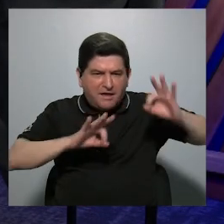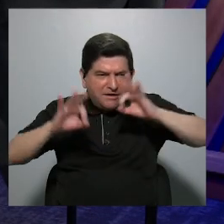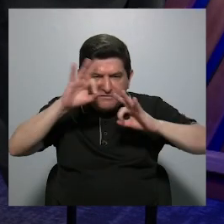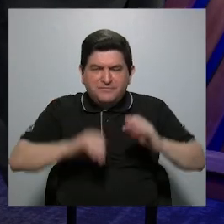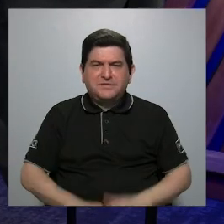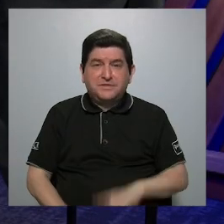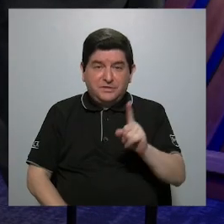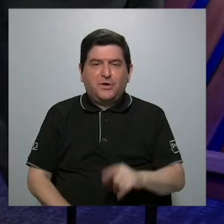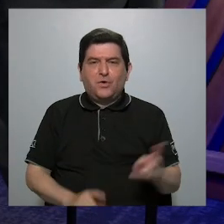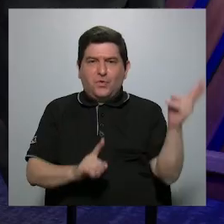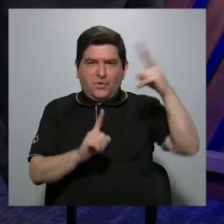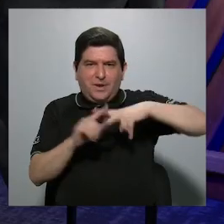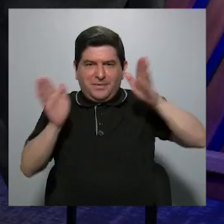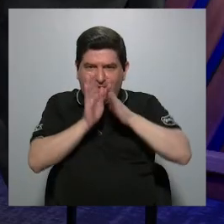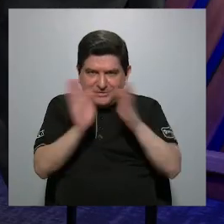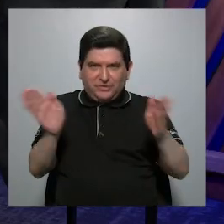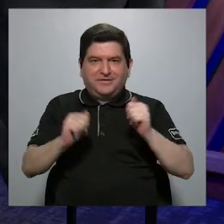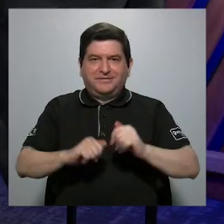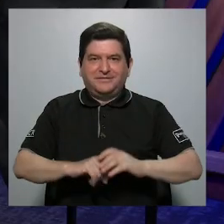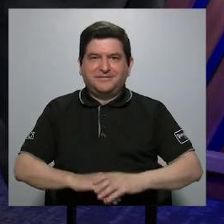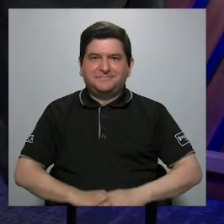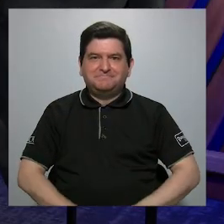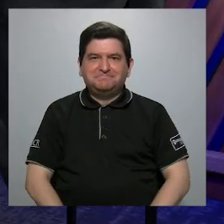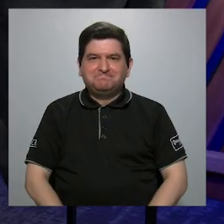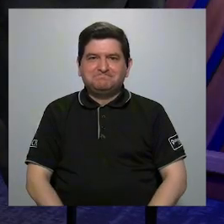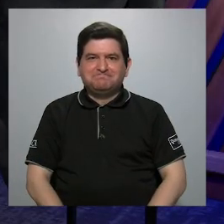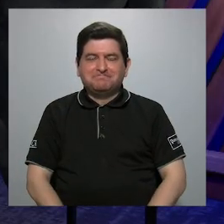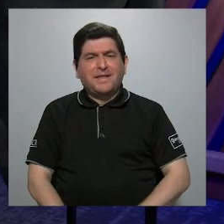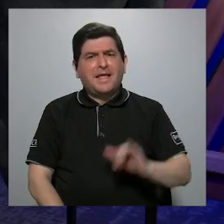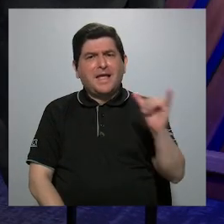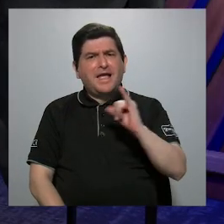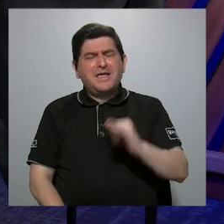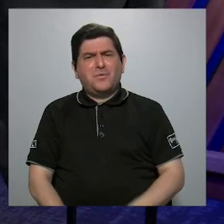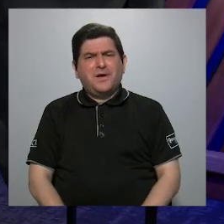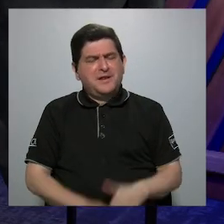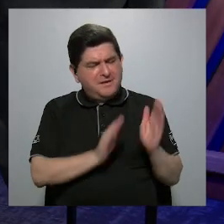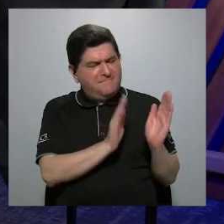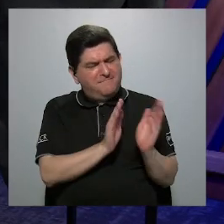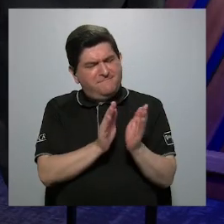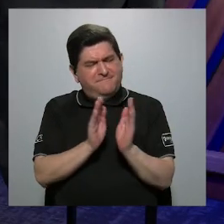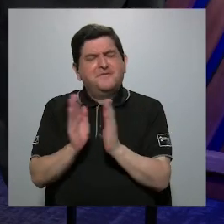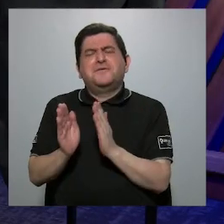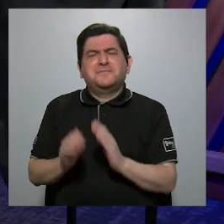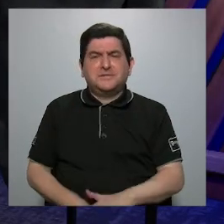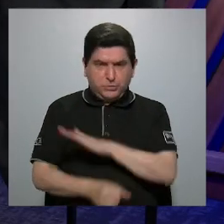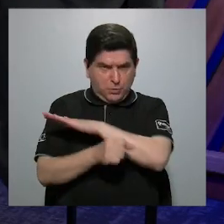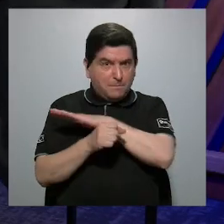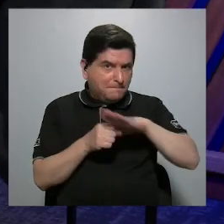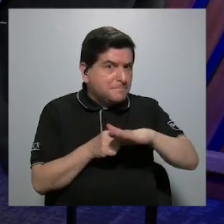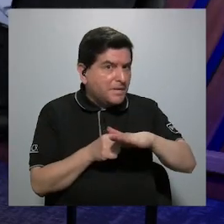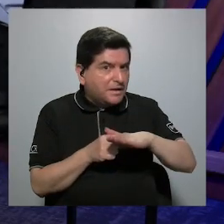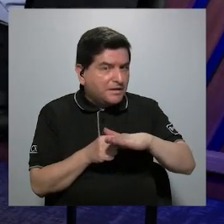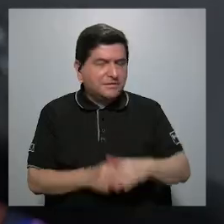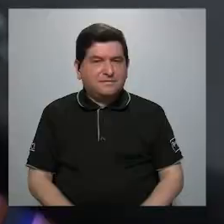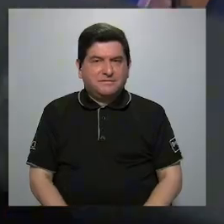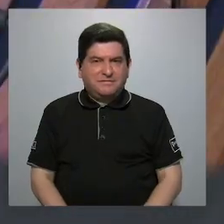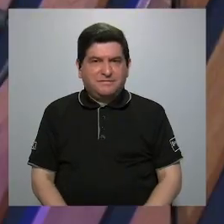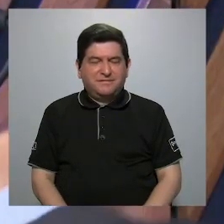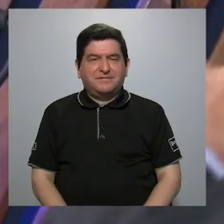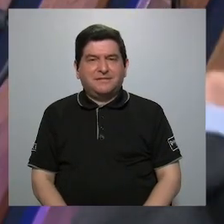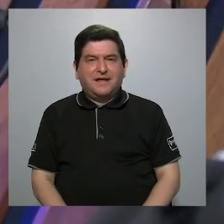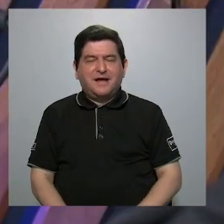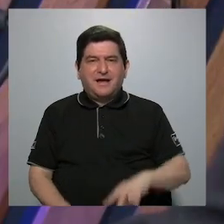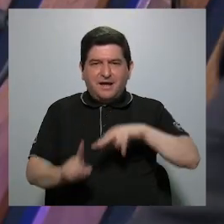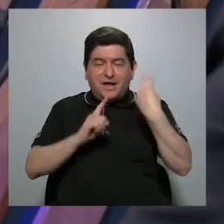físicos de una aplicación general. Entonces también eso de la formación integral, más de una